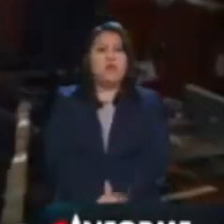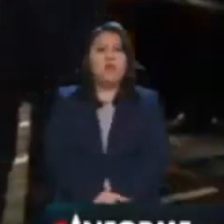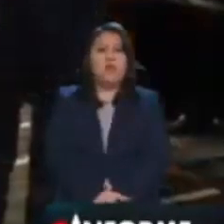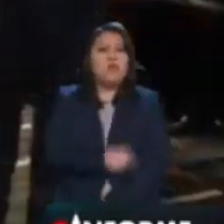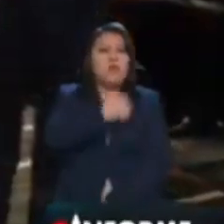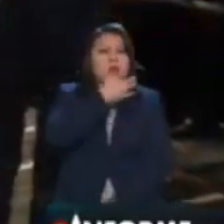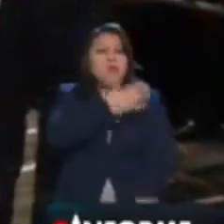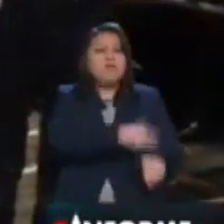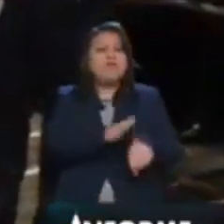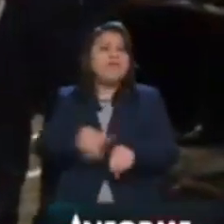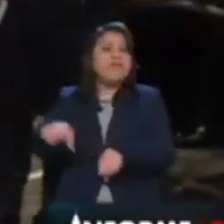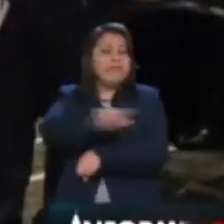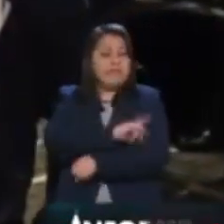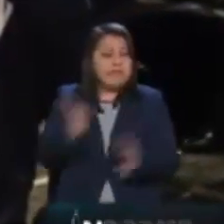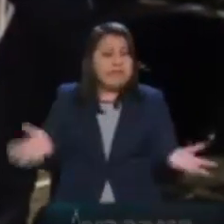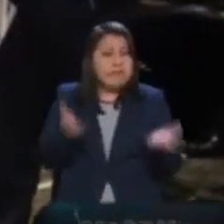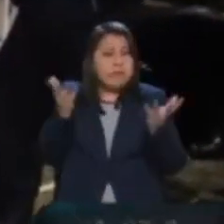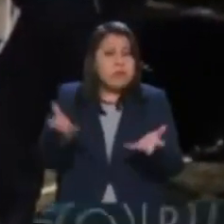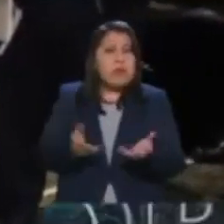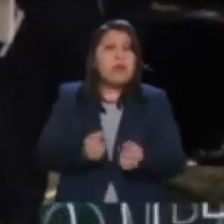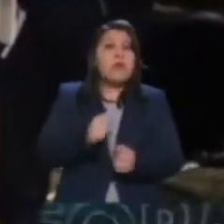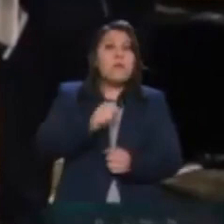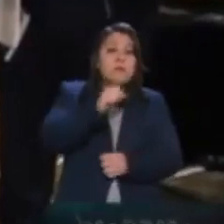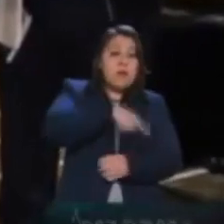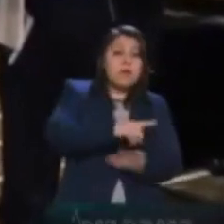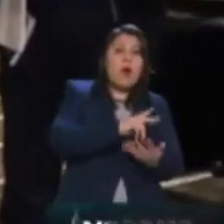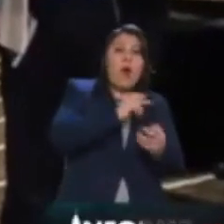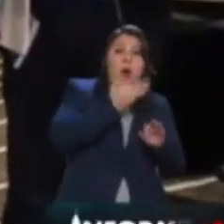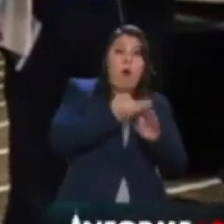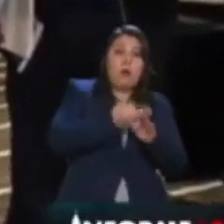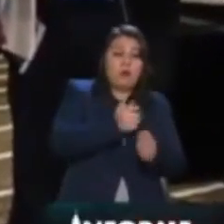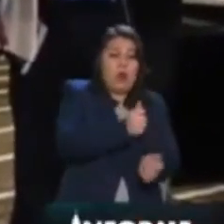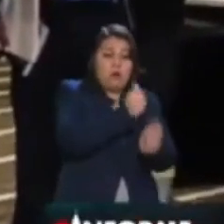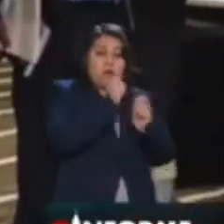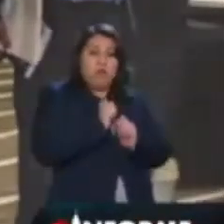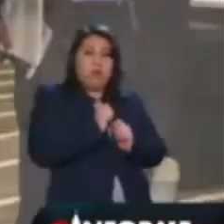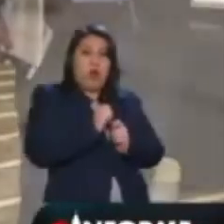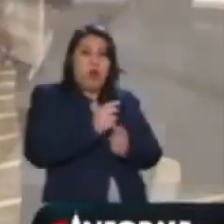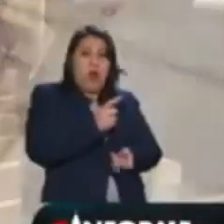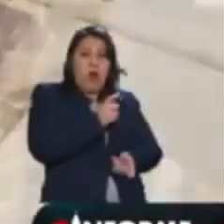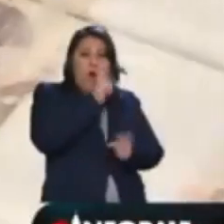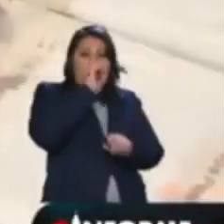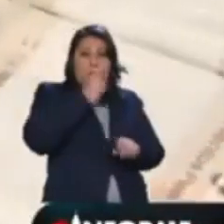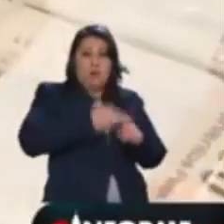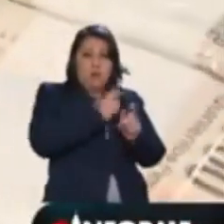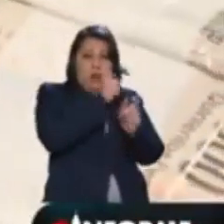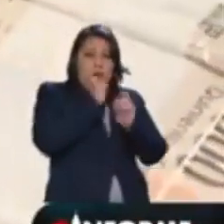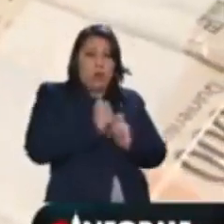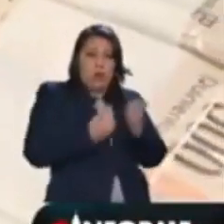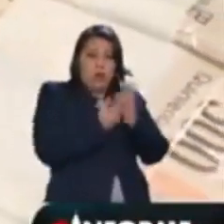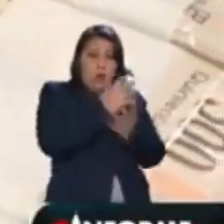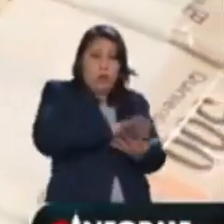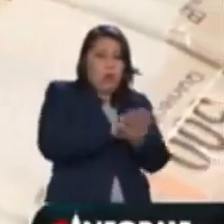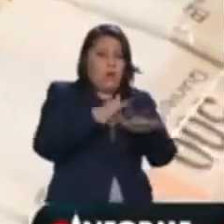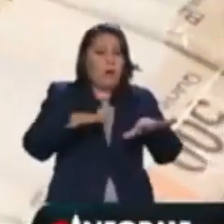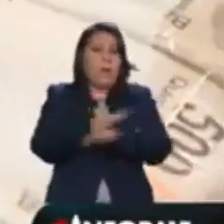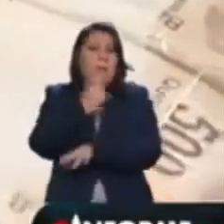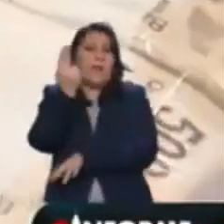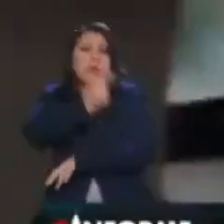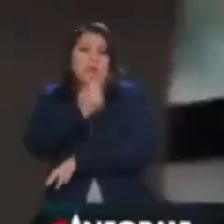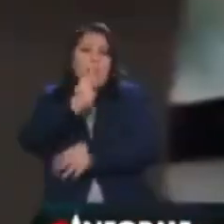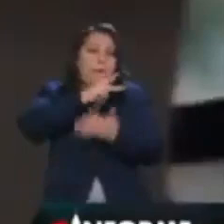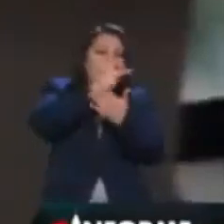a coordinarse con los alcaldes salientes para ejercer el presupuesto participativo 2020-2021, el cual consta